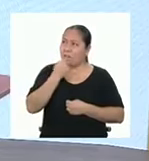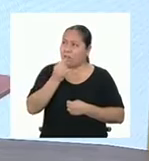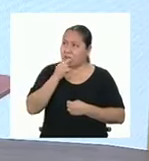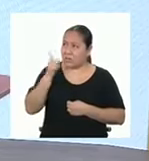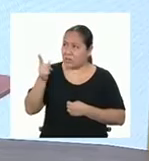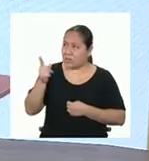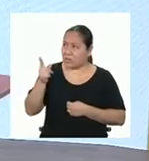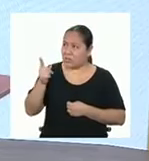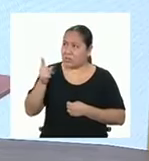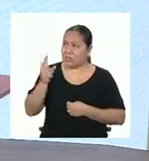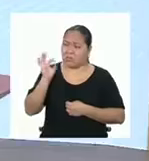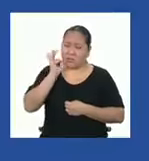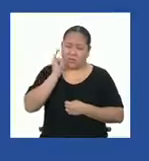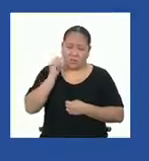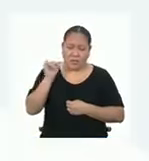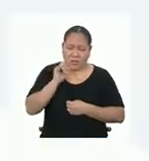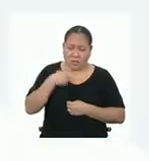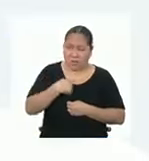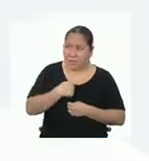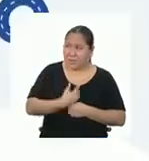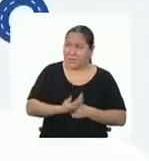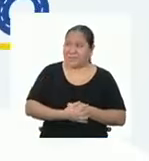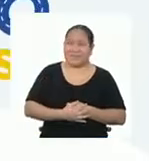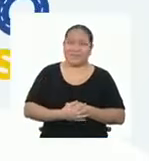de tu bioguerto son así como las mías?